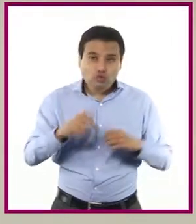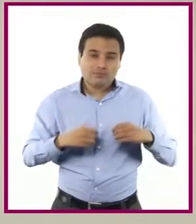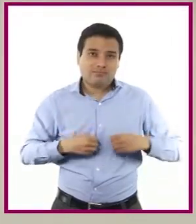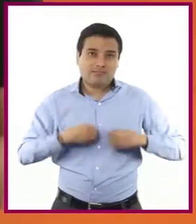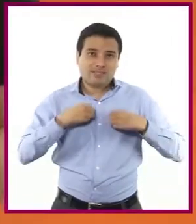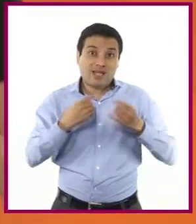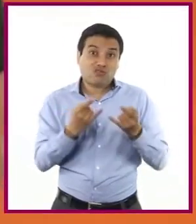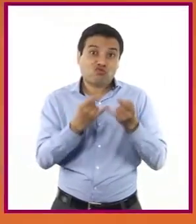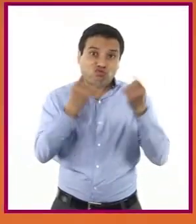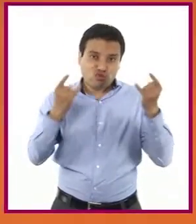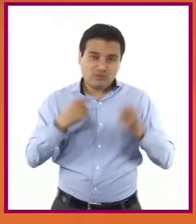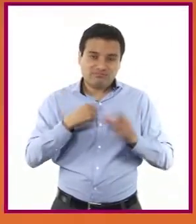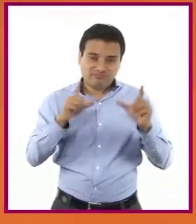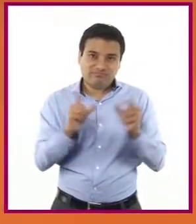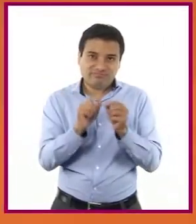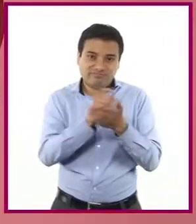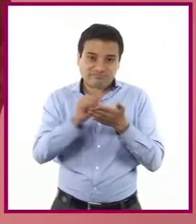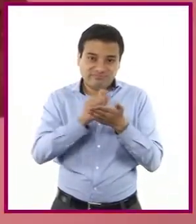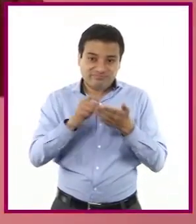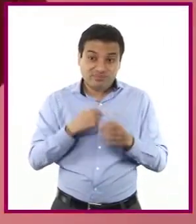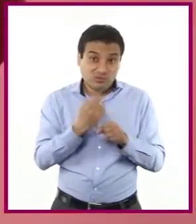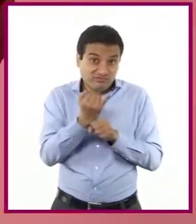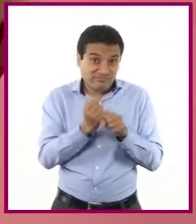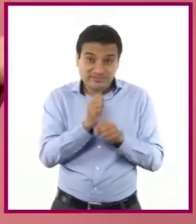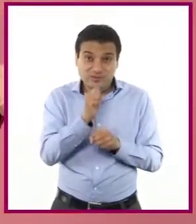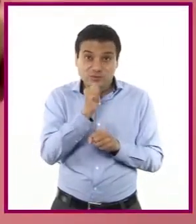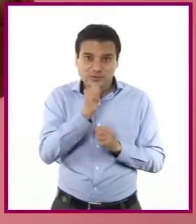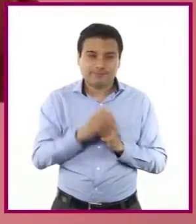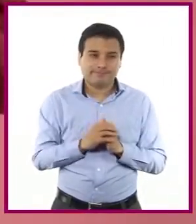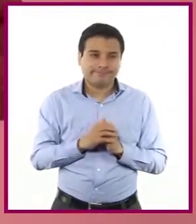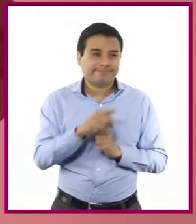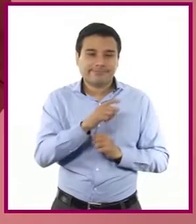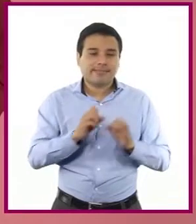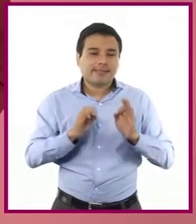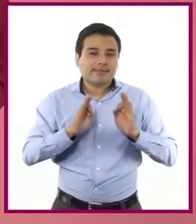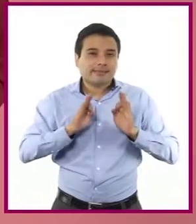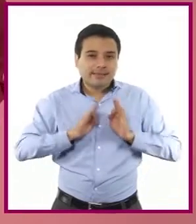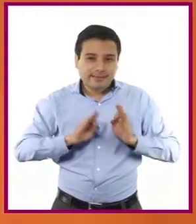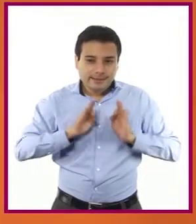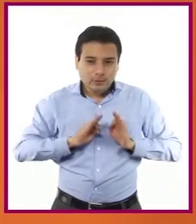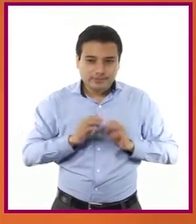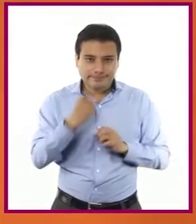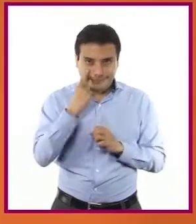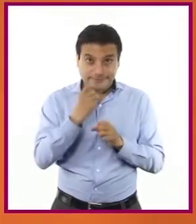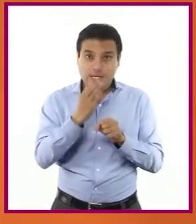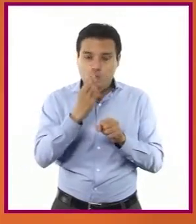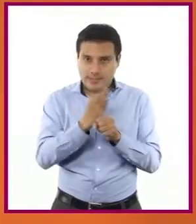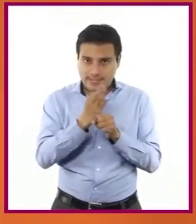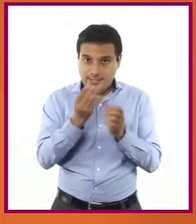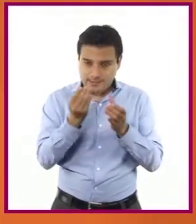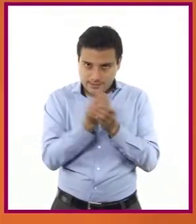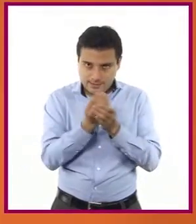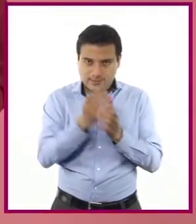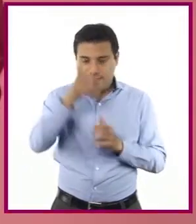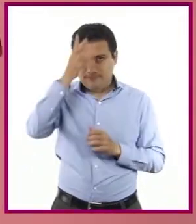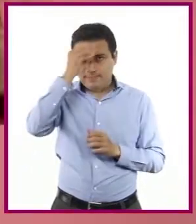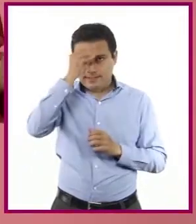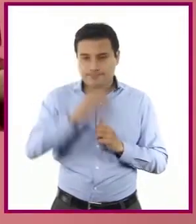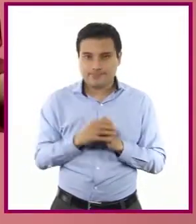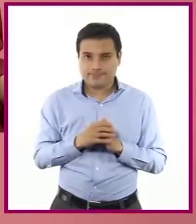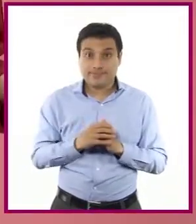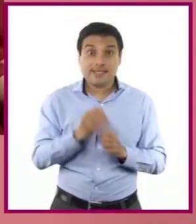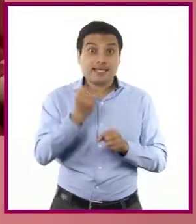no he realizado mi investigación. No te preocupes. Durante la sesión de hoy, aprenderemos a